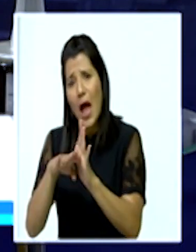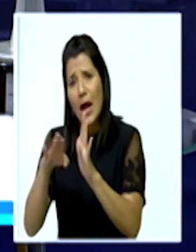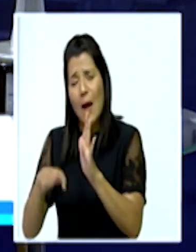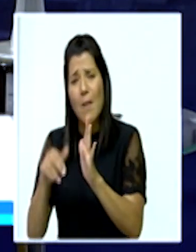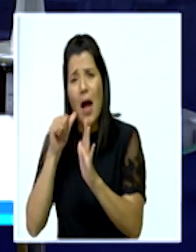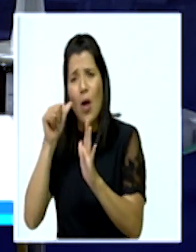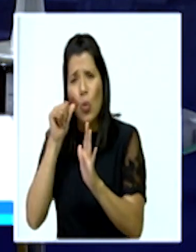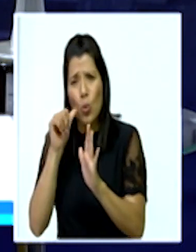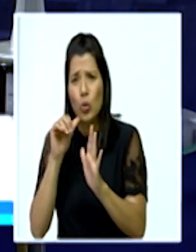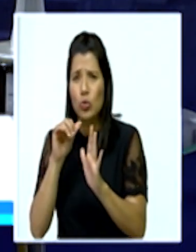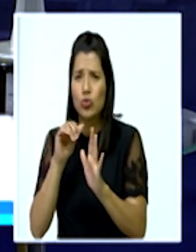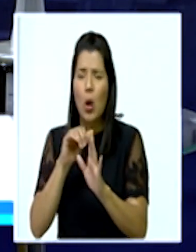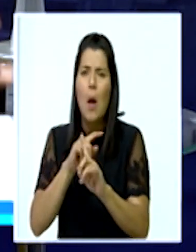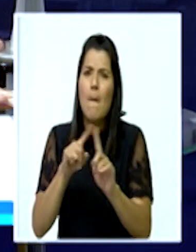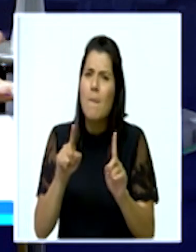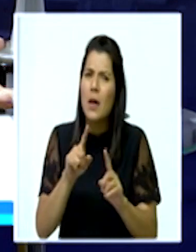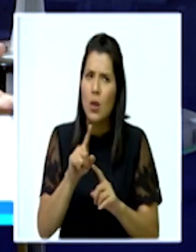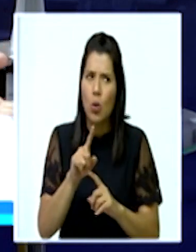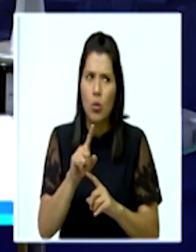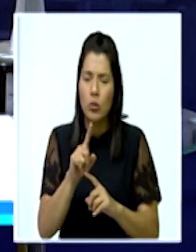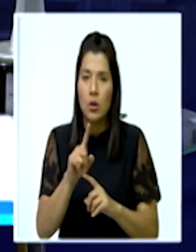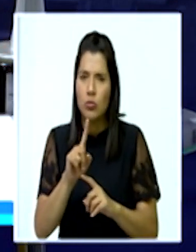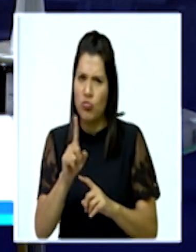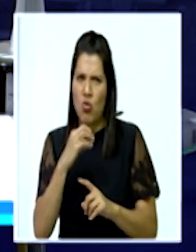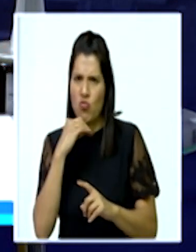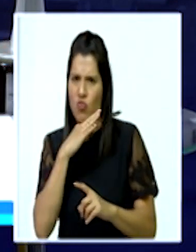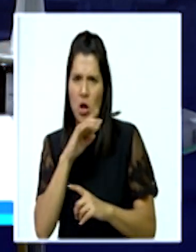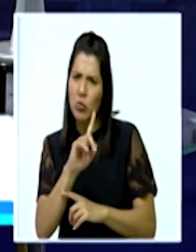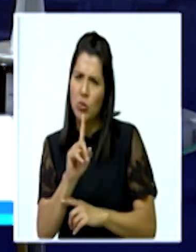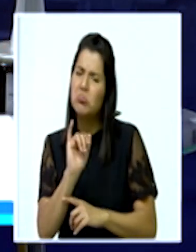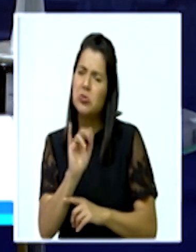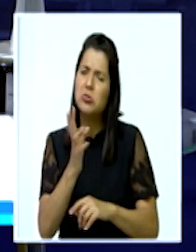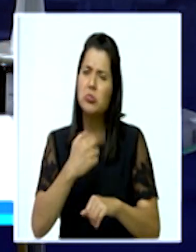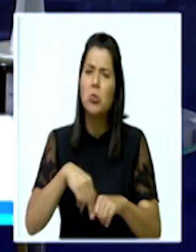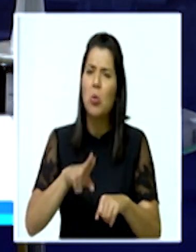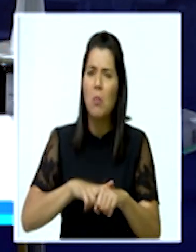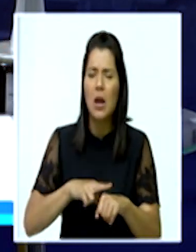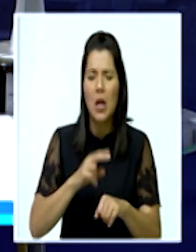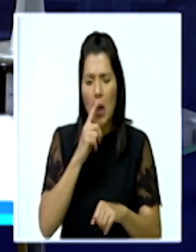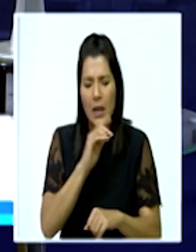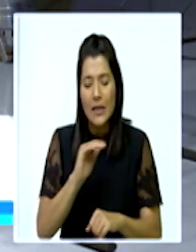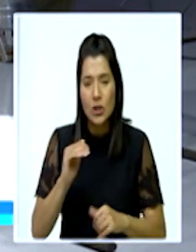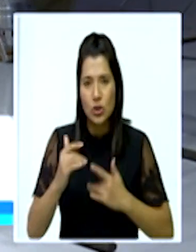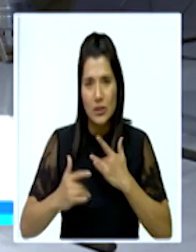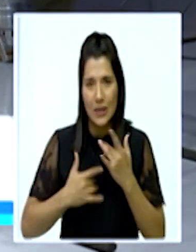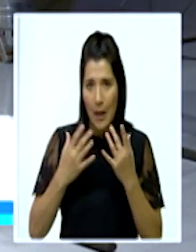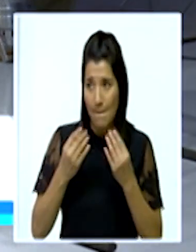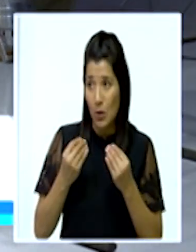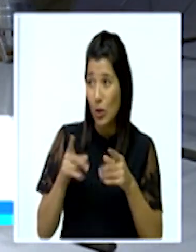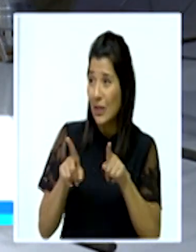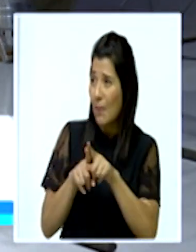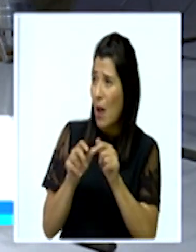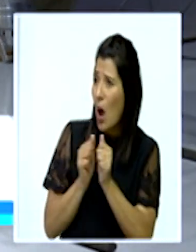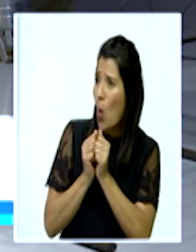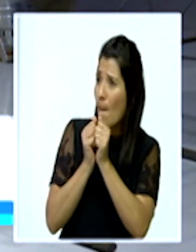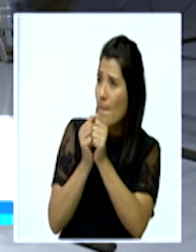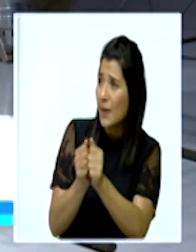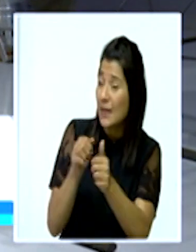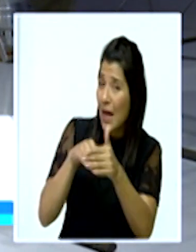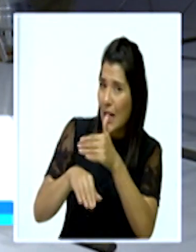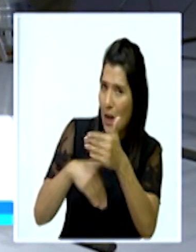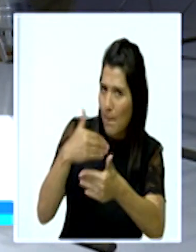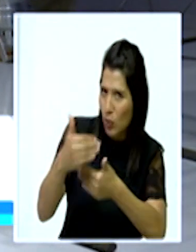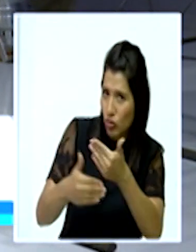que no es anormal, es esperado que los niños tengan miedos. Y acompañarlos también en todo ese proceso,